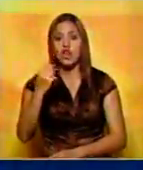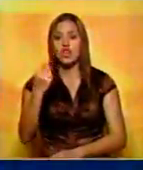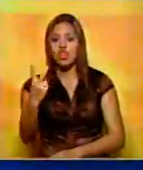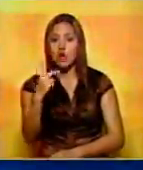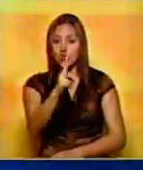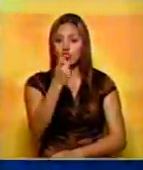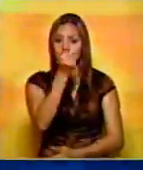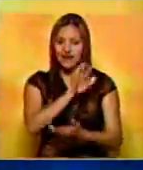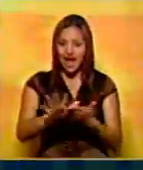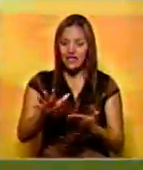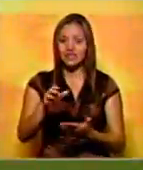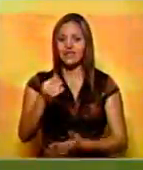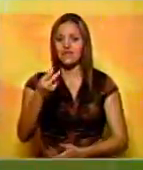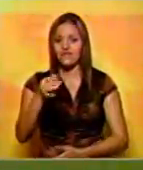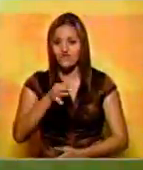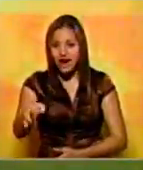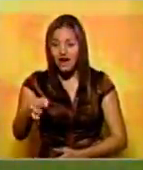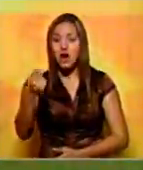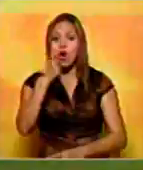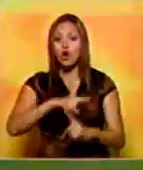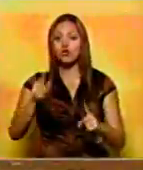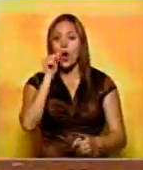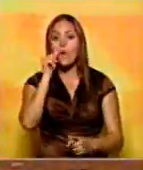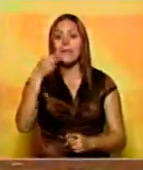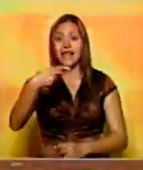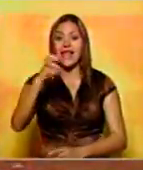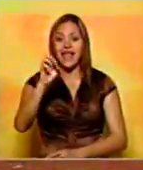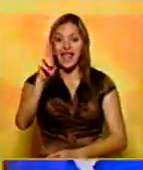boletos. Además, Hernán Pérez de 3-0.